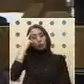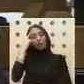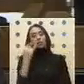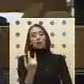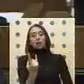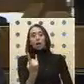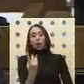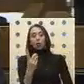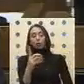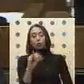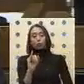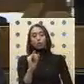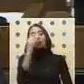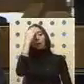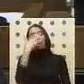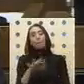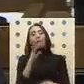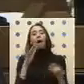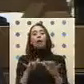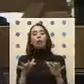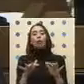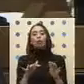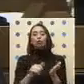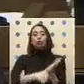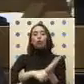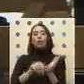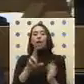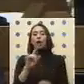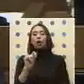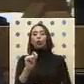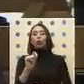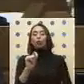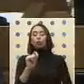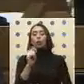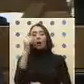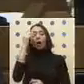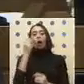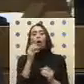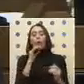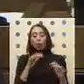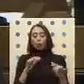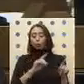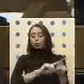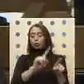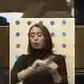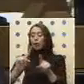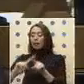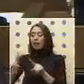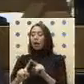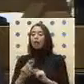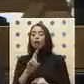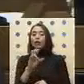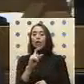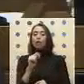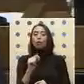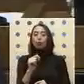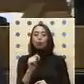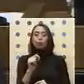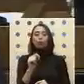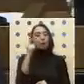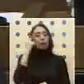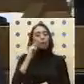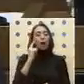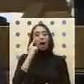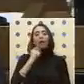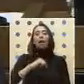UDI, que el mal uso del RUT o el uso múltiple de distintos RUTs para